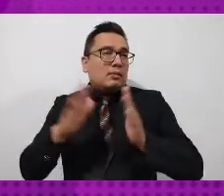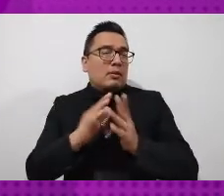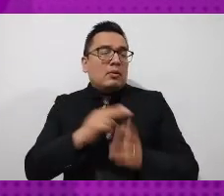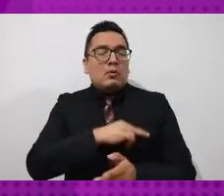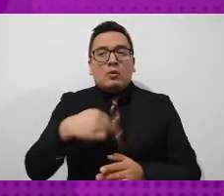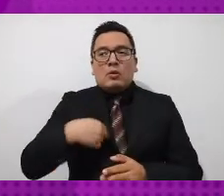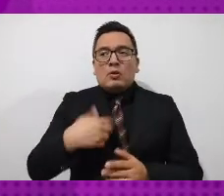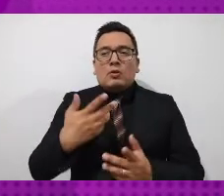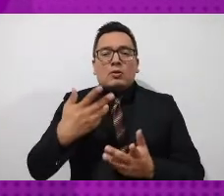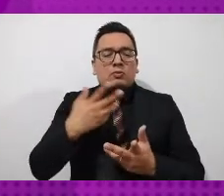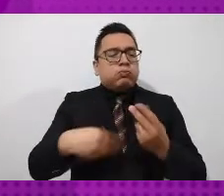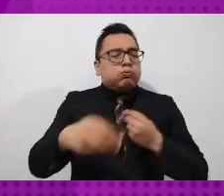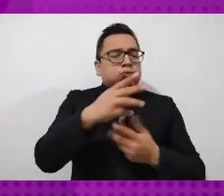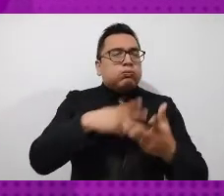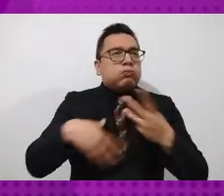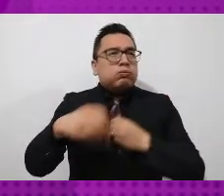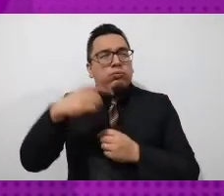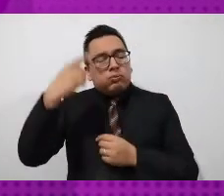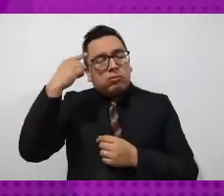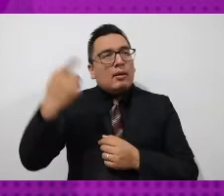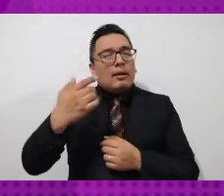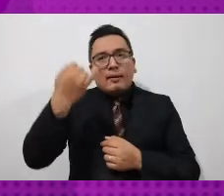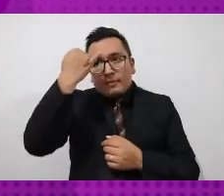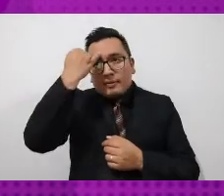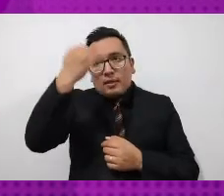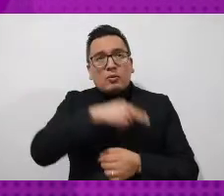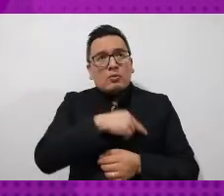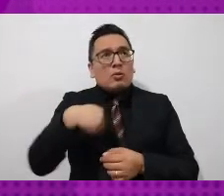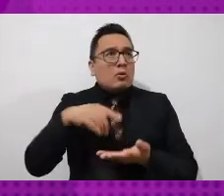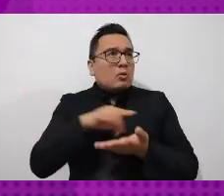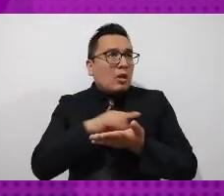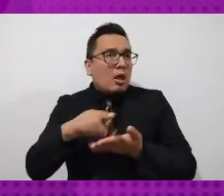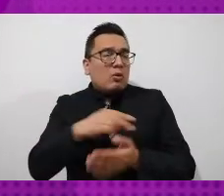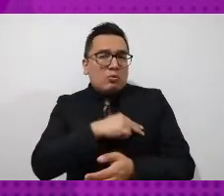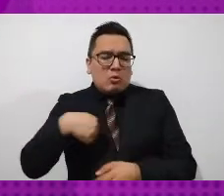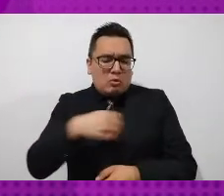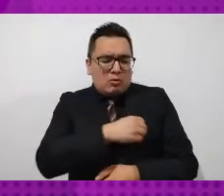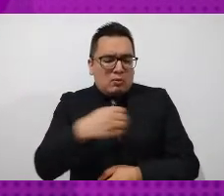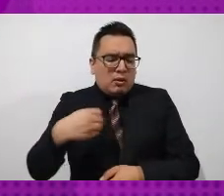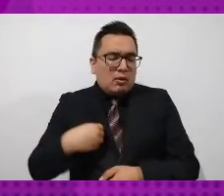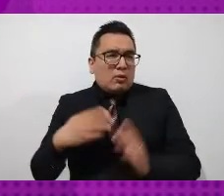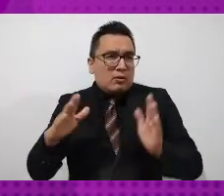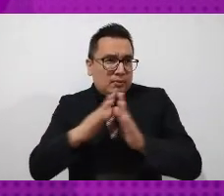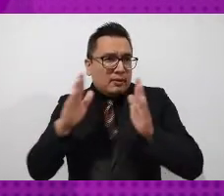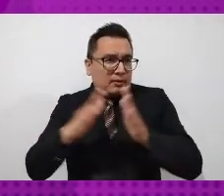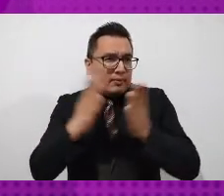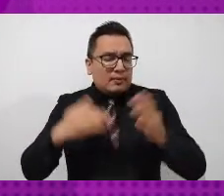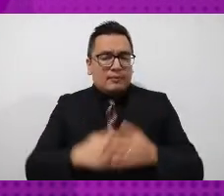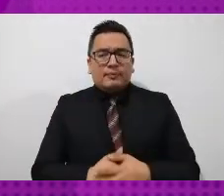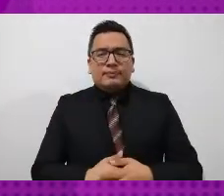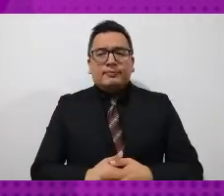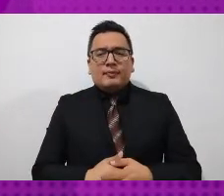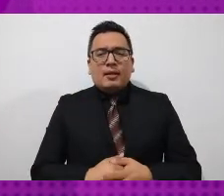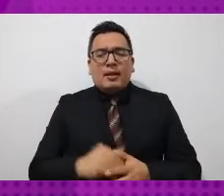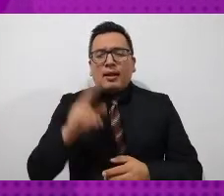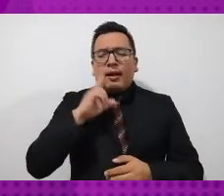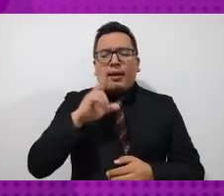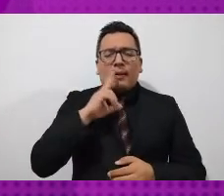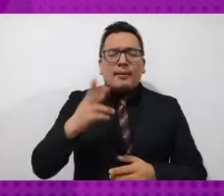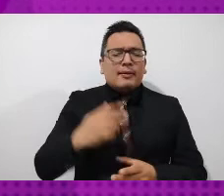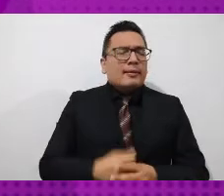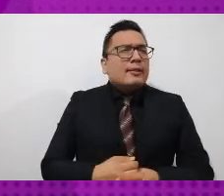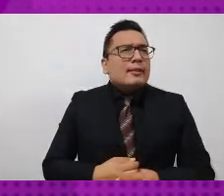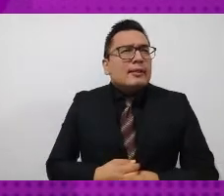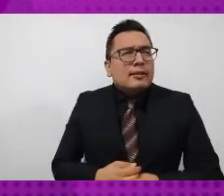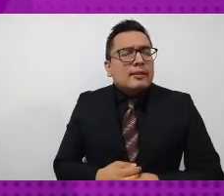crear ciudadanía, de ejercer nuestros derechos y nuestras obligaciones de participación ciudadana. ¿Cuál es el